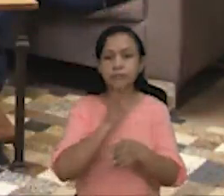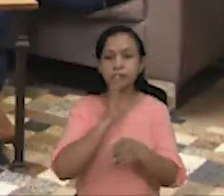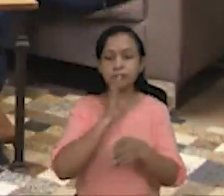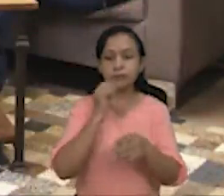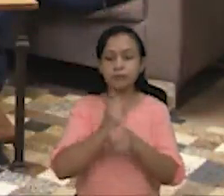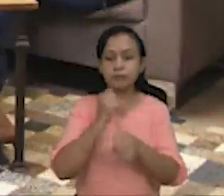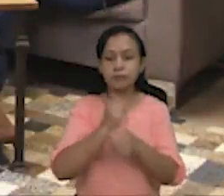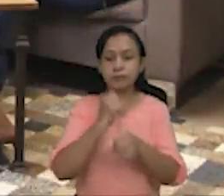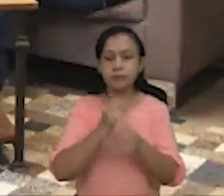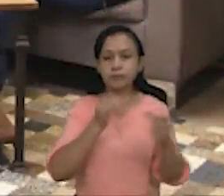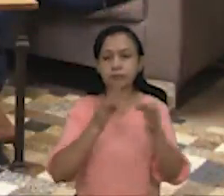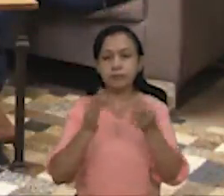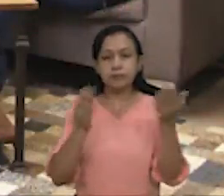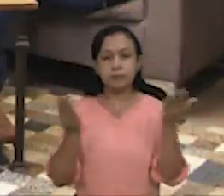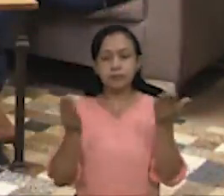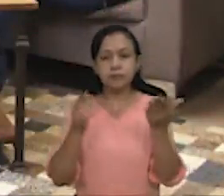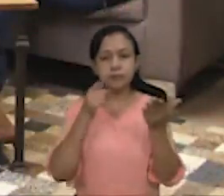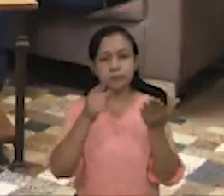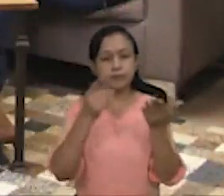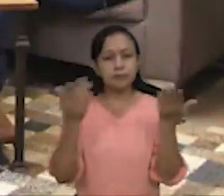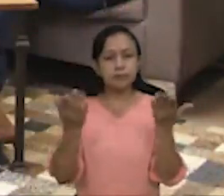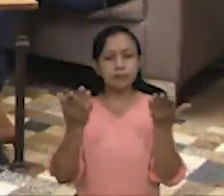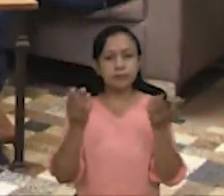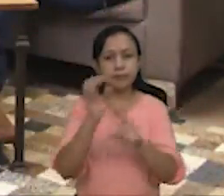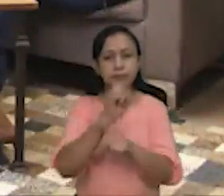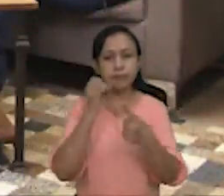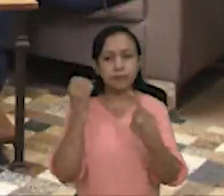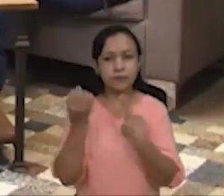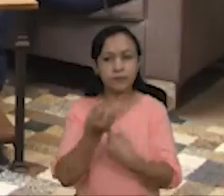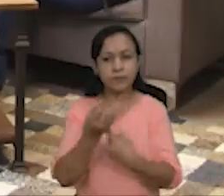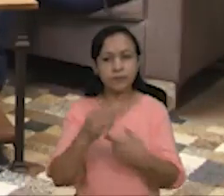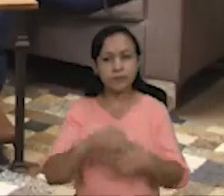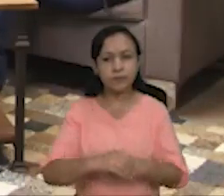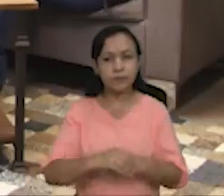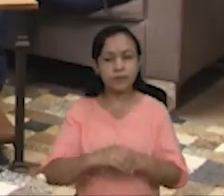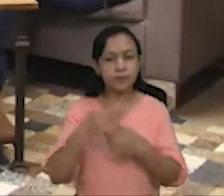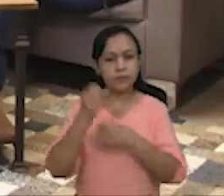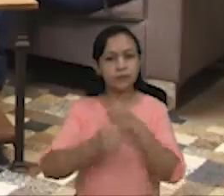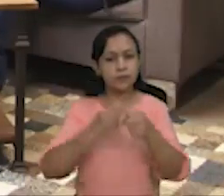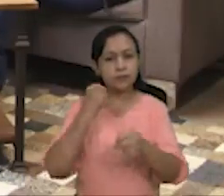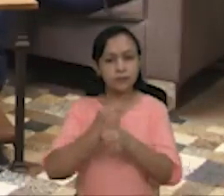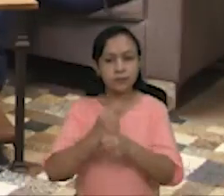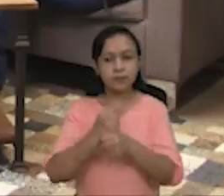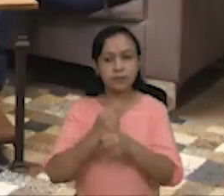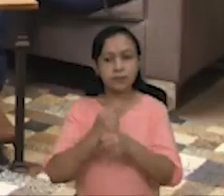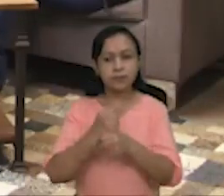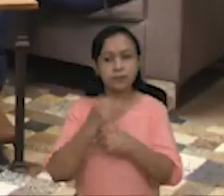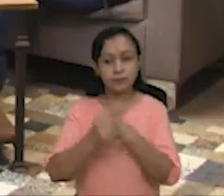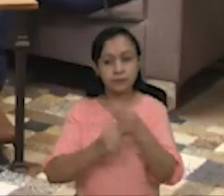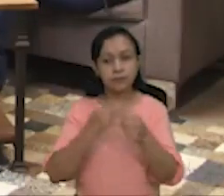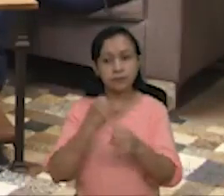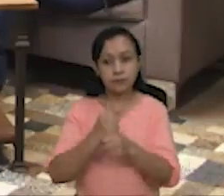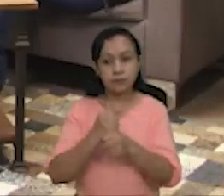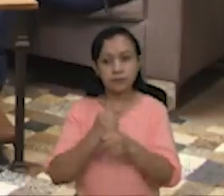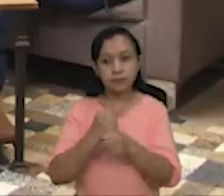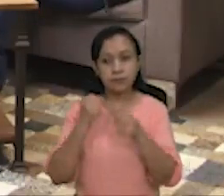del periodista, y vos que estás dentro de una organización que ya tiene sus dañitos de estar funcionando, y en particular aquí